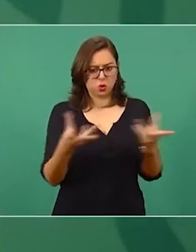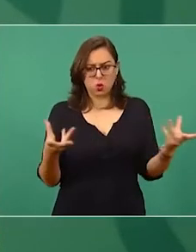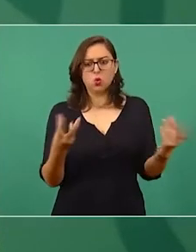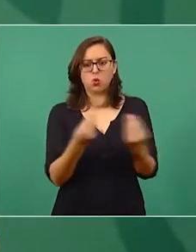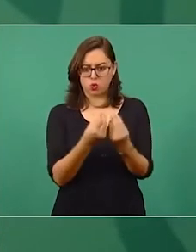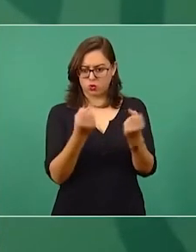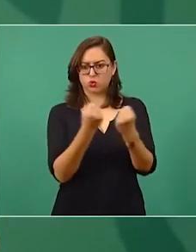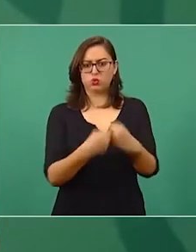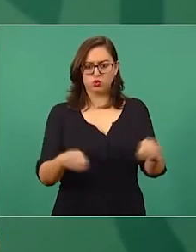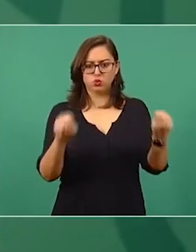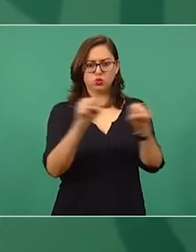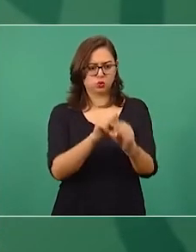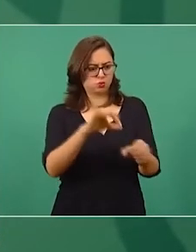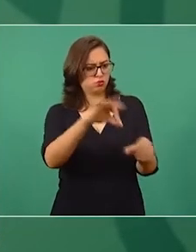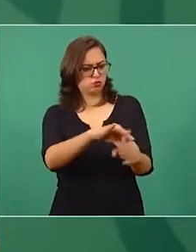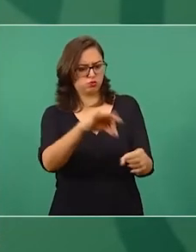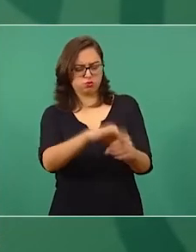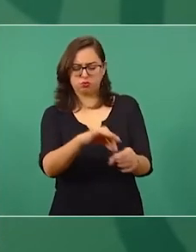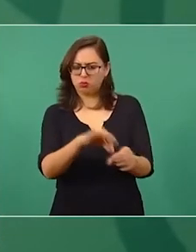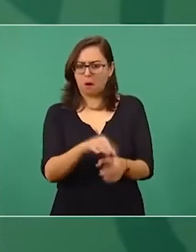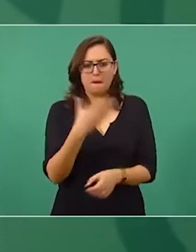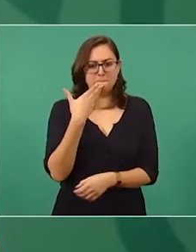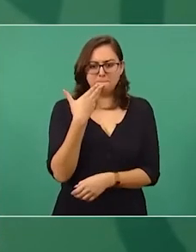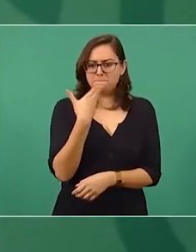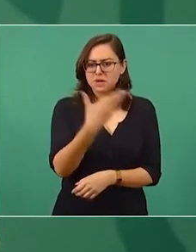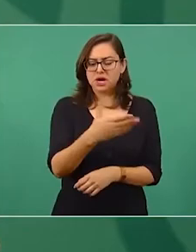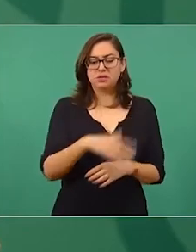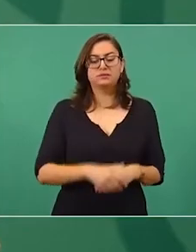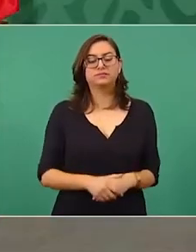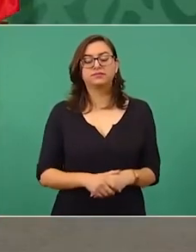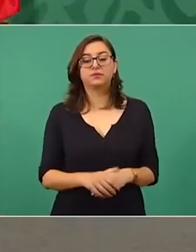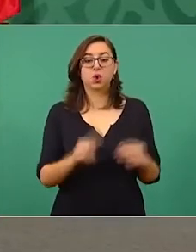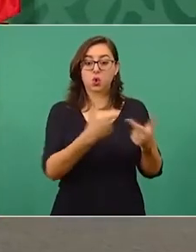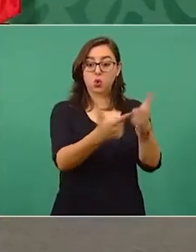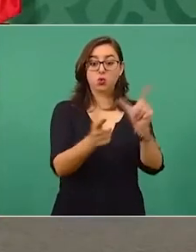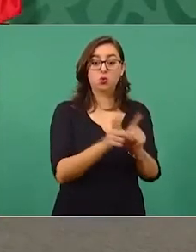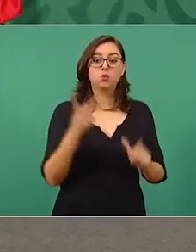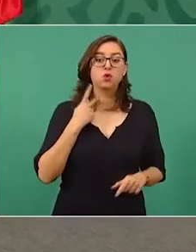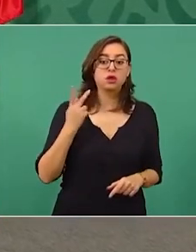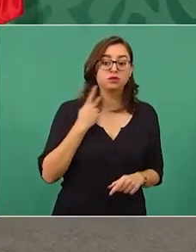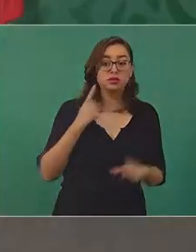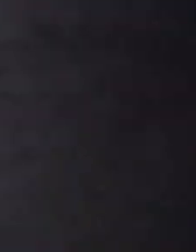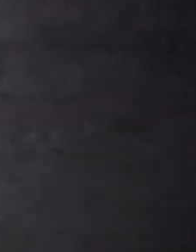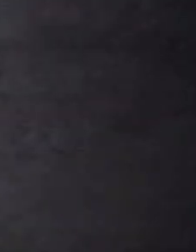de asociarse, lo no sólo los partidos en México, en todo el mundo.